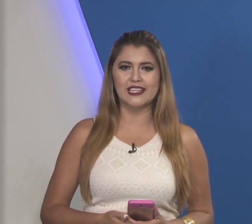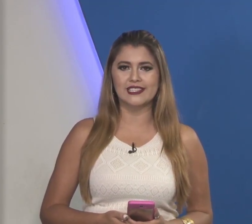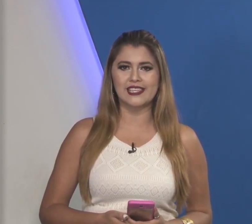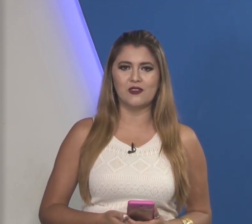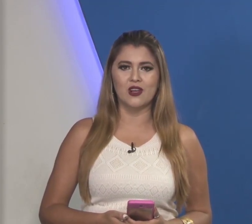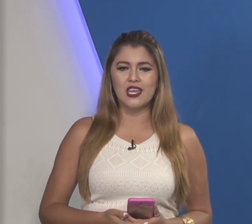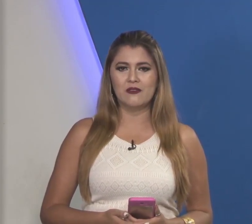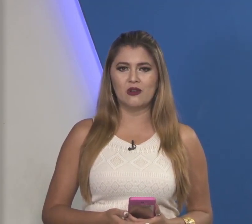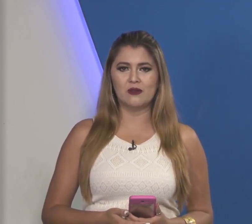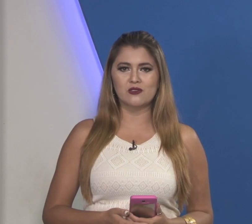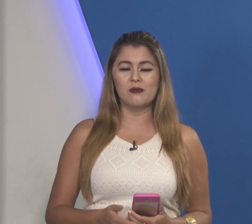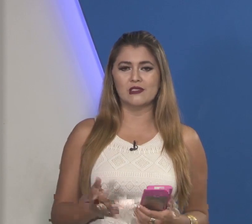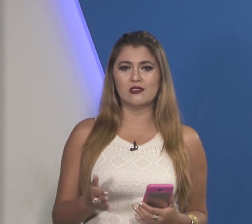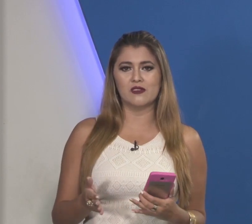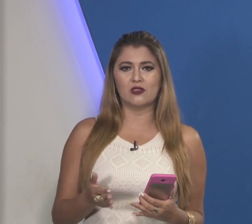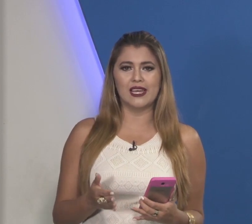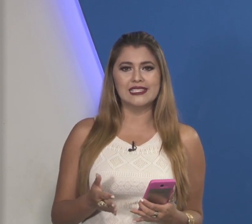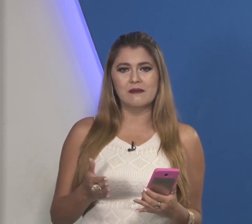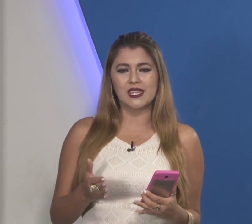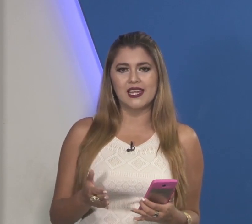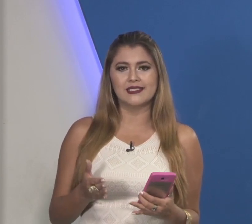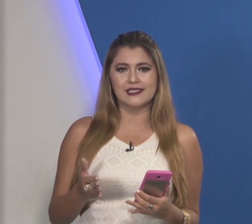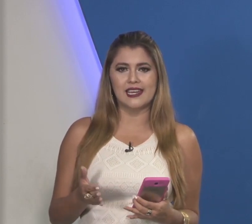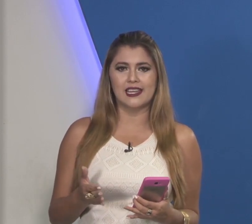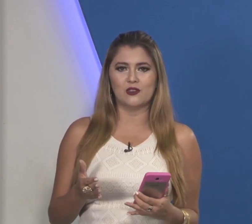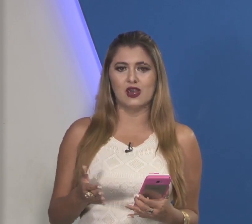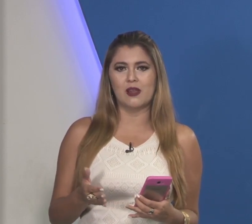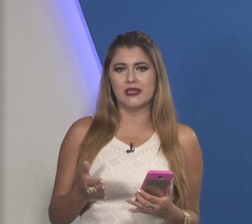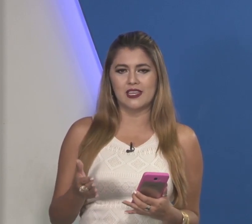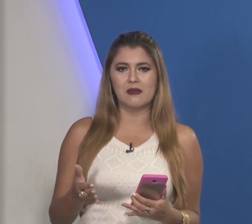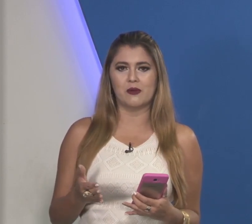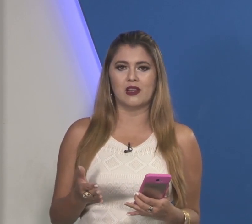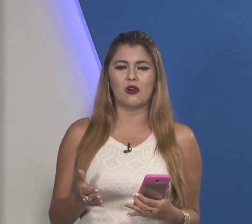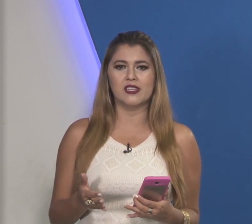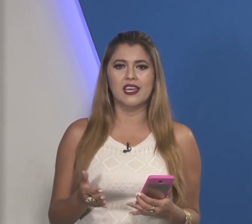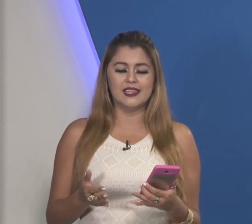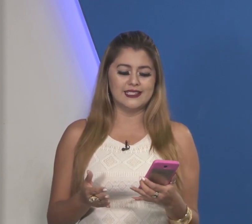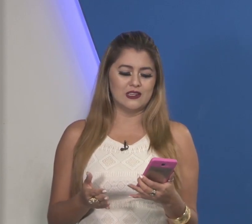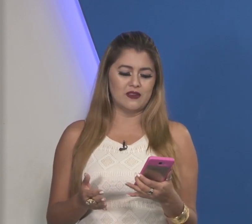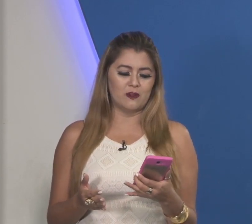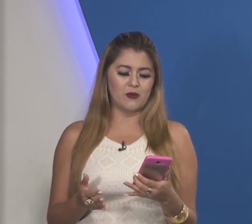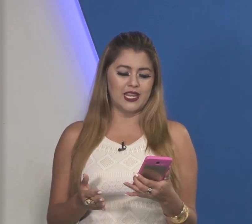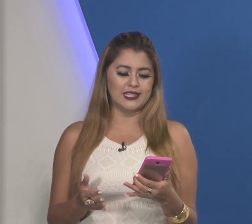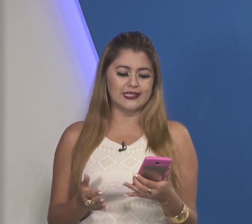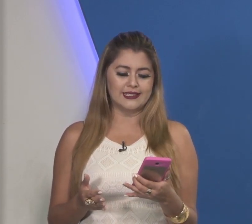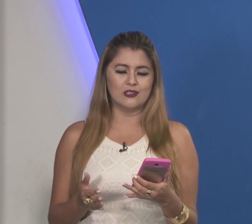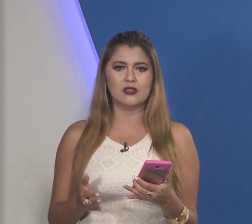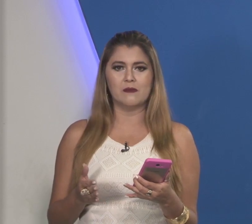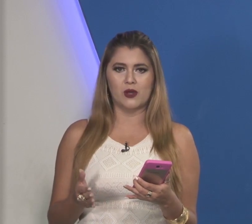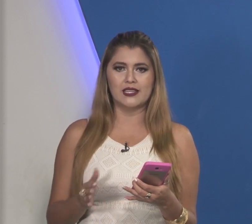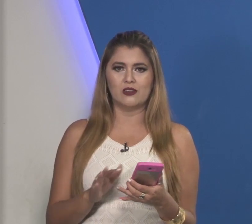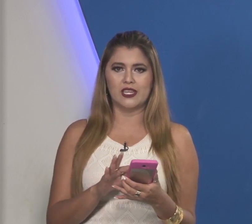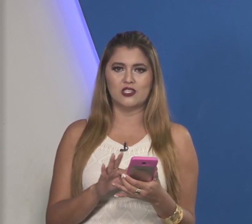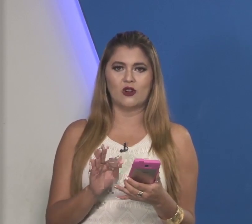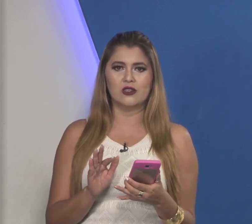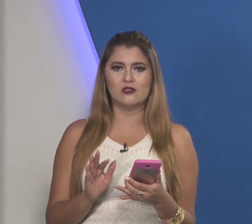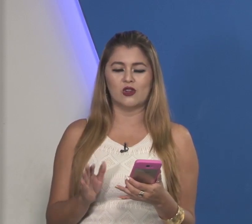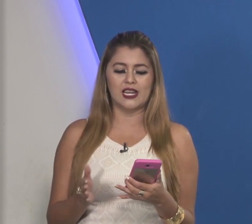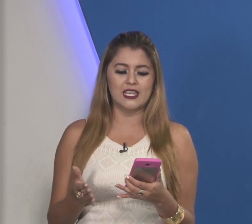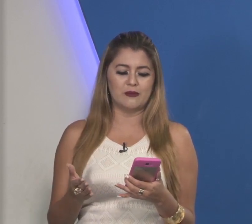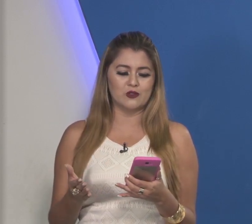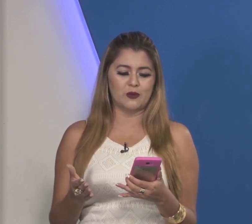del Salvador. Y yo creo que ahí todos tenemos que ponernos, como siempre decimos, la azul y blanco, y velar